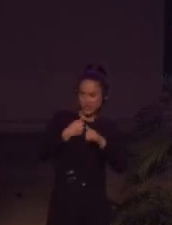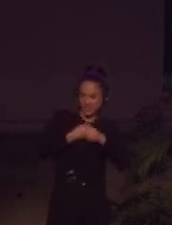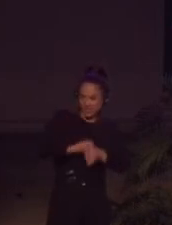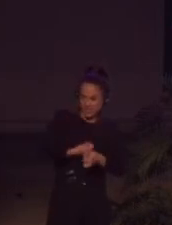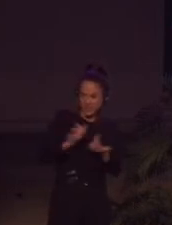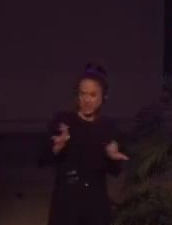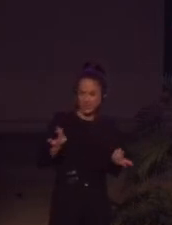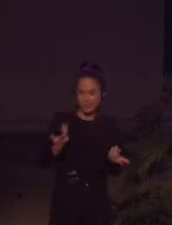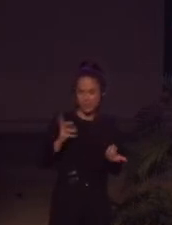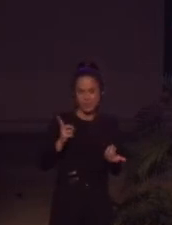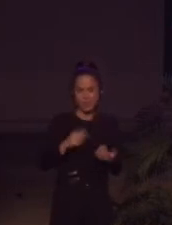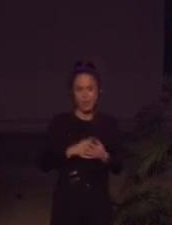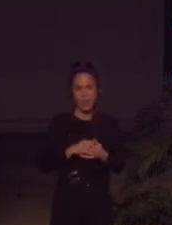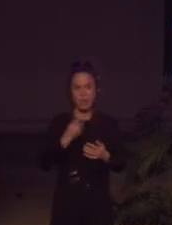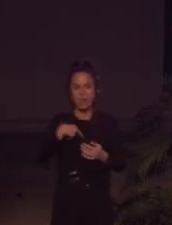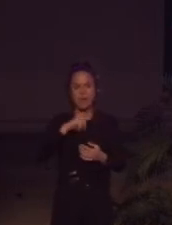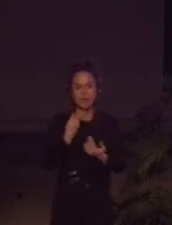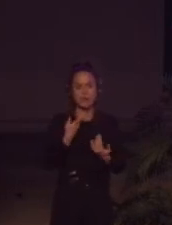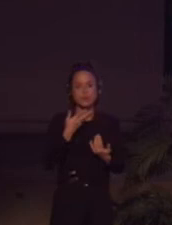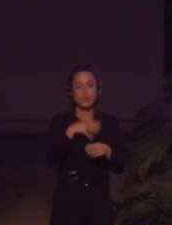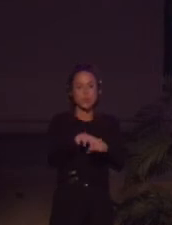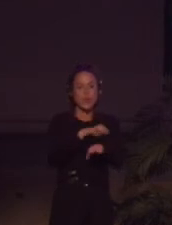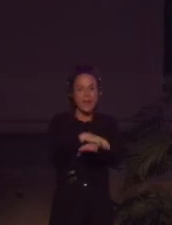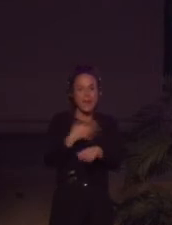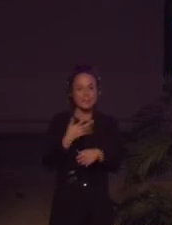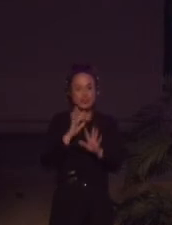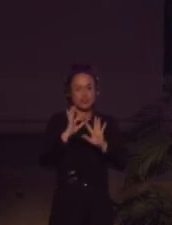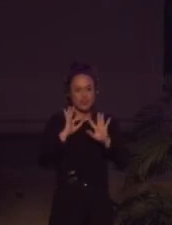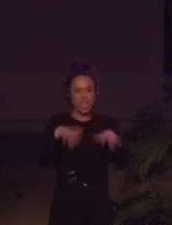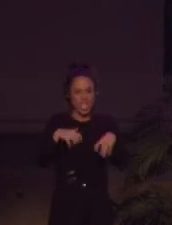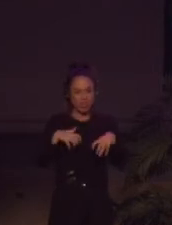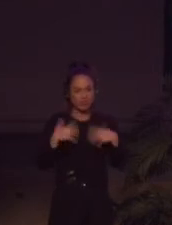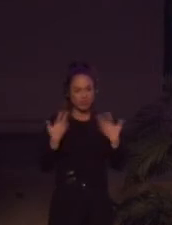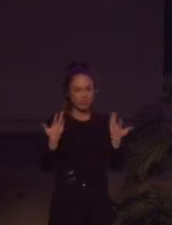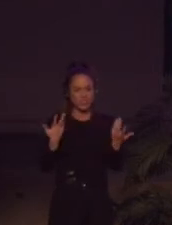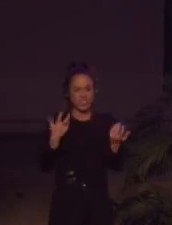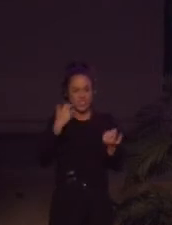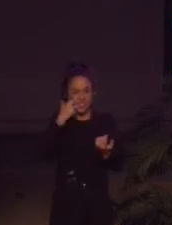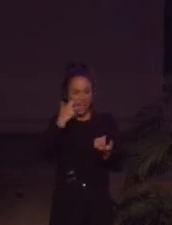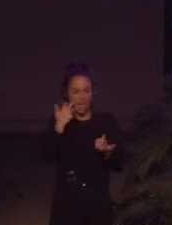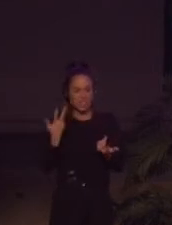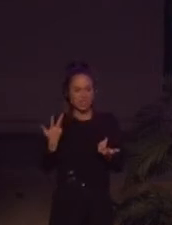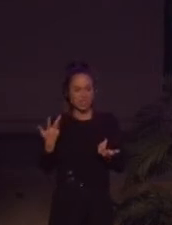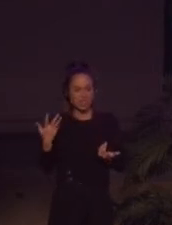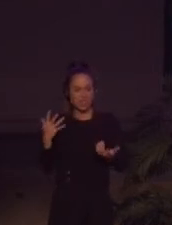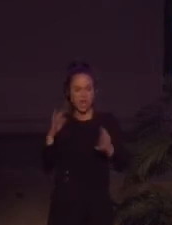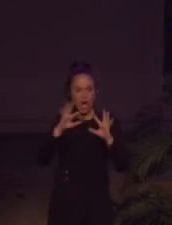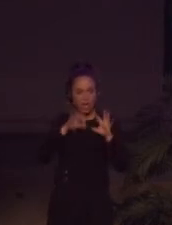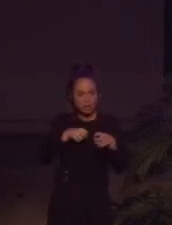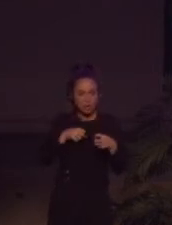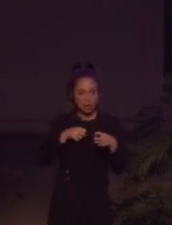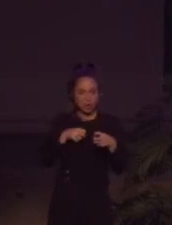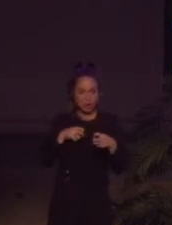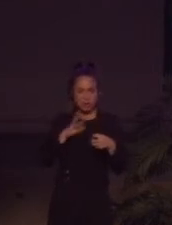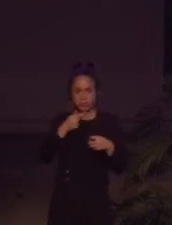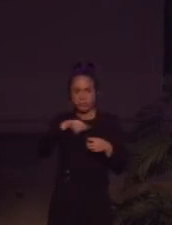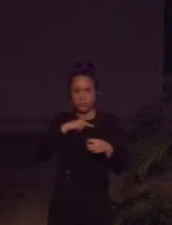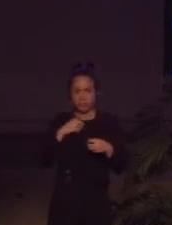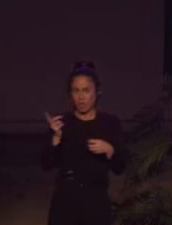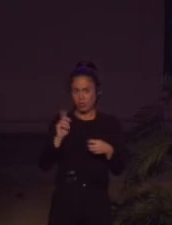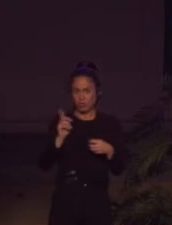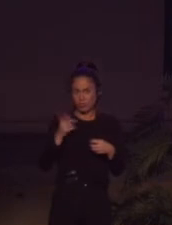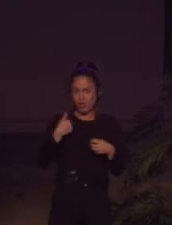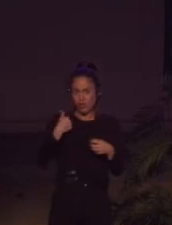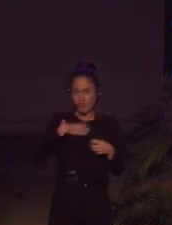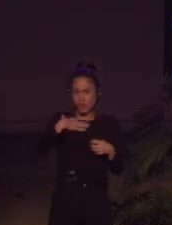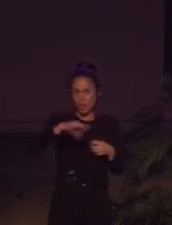cosa, o sea, que un gato, un león, lo que sea, son carnívoros estrictos, pero nosotros no somos carnívoros estrictos. O sea, nosotros somos omnívoros, con lo